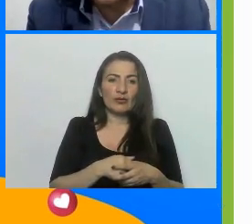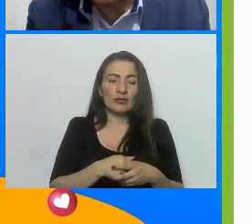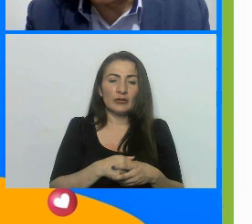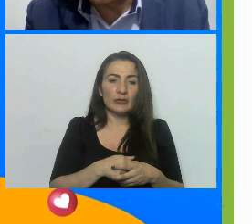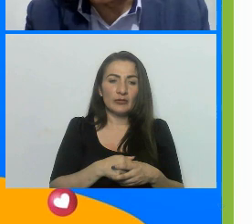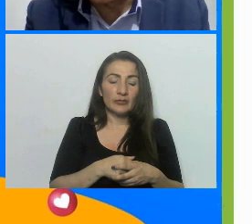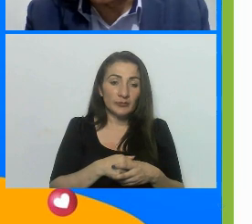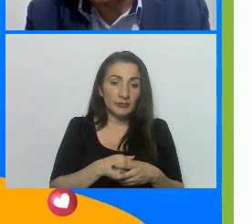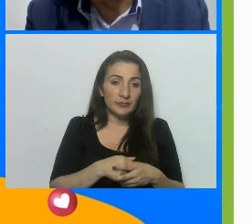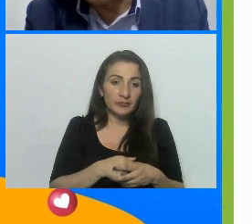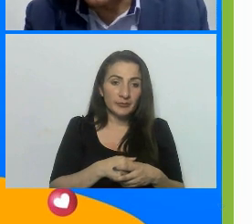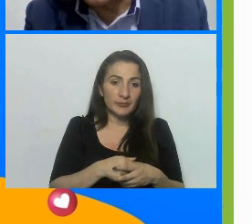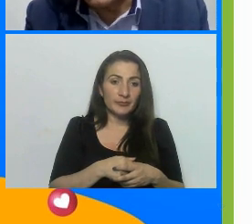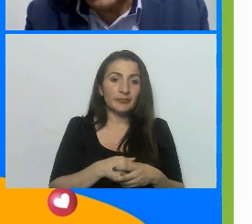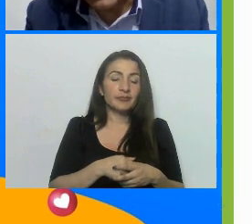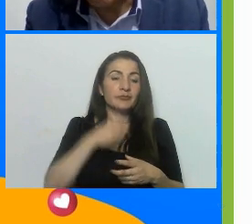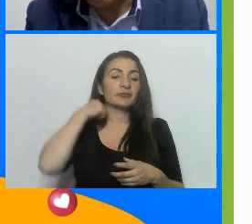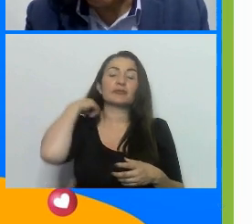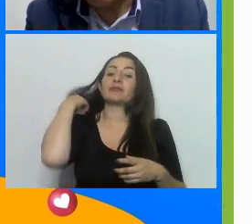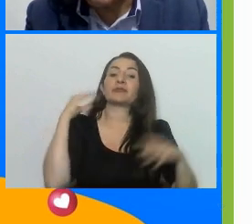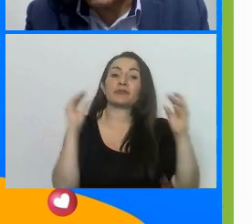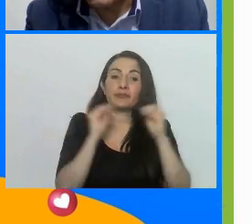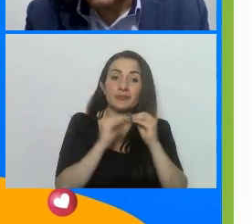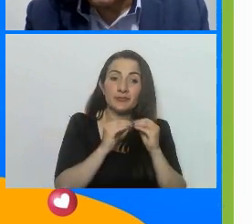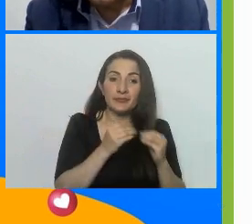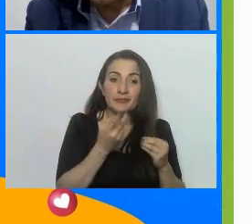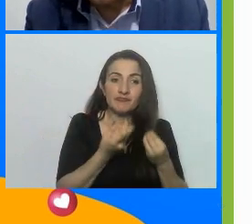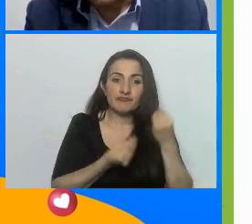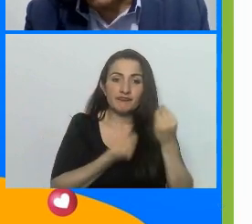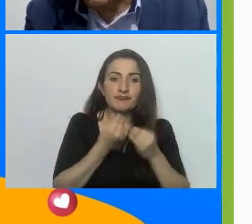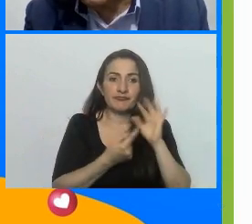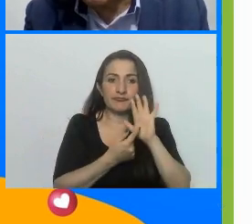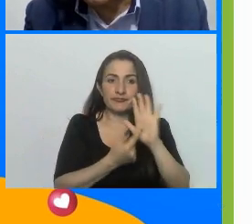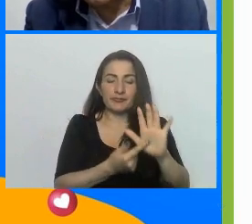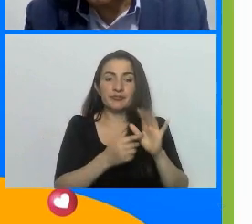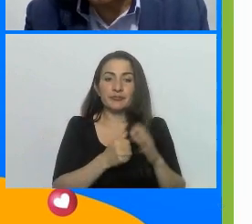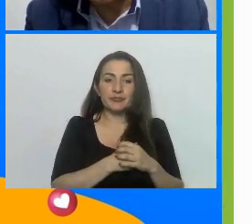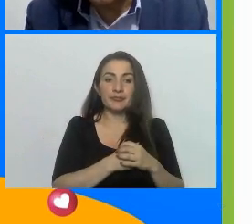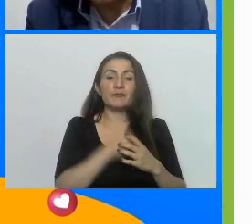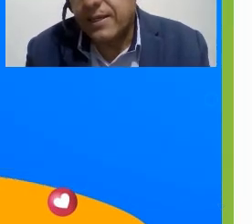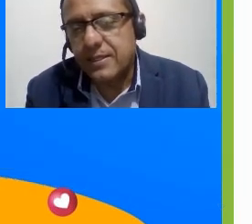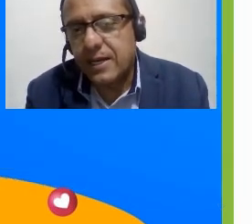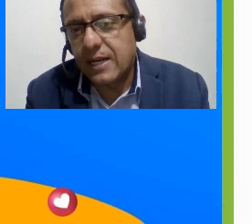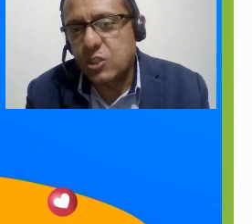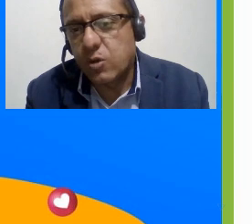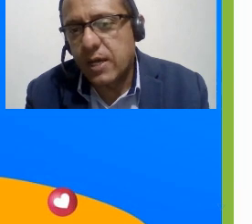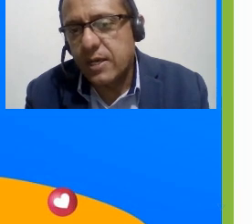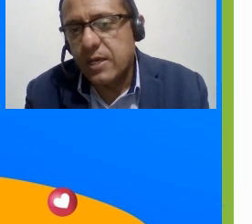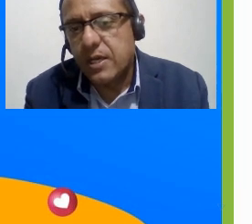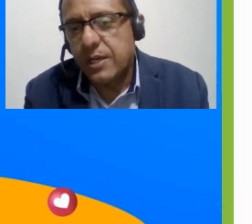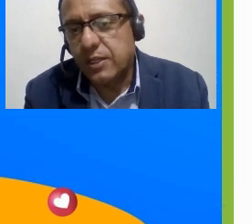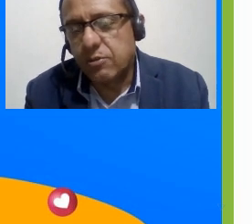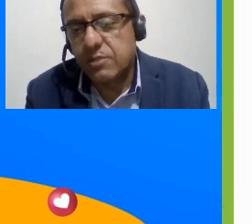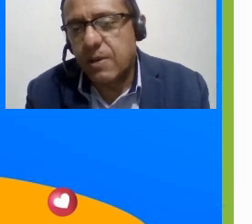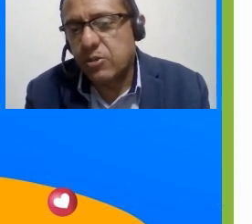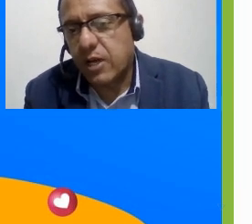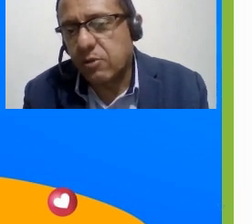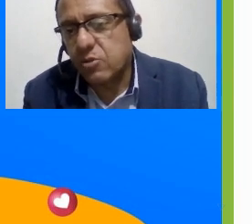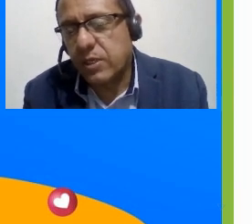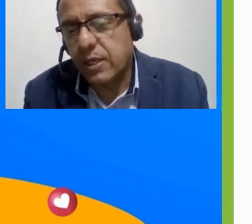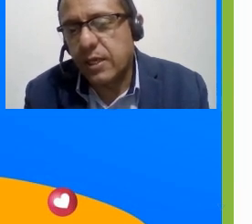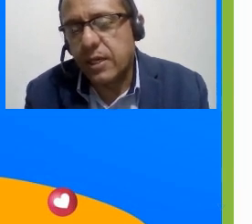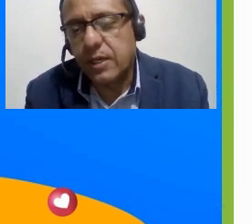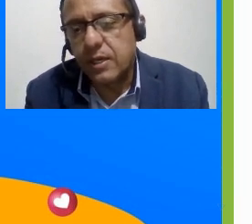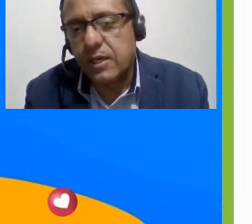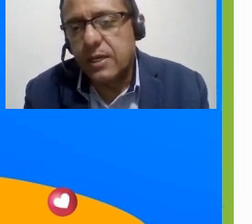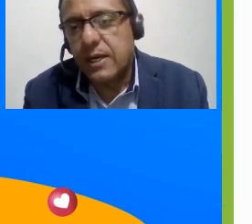Y pues, ¿qué les puedo decir de acá? Colombia hace parte de esa gran zona y entonces vamos a